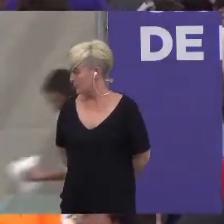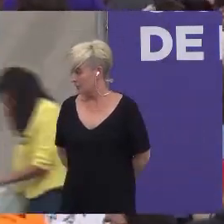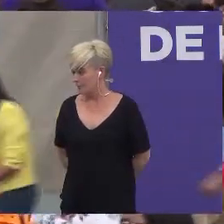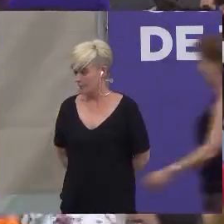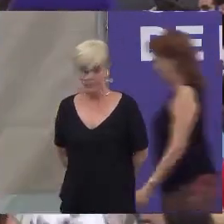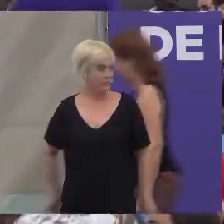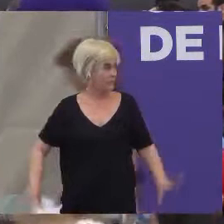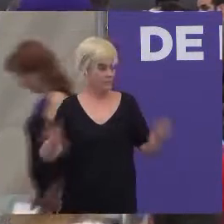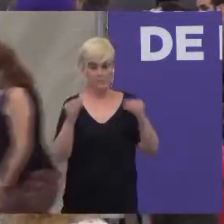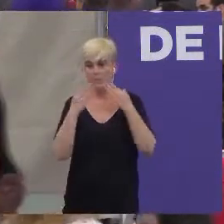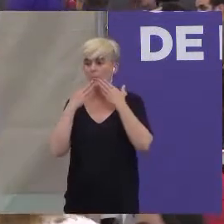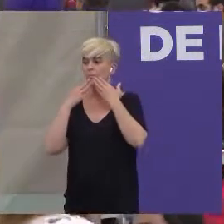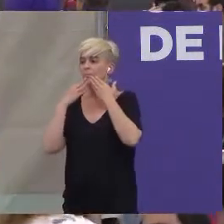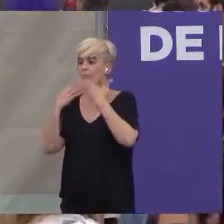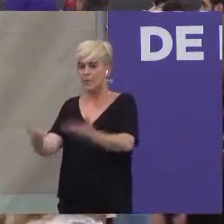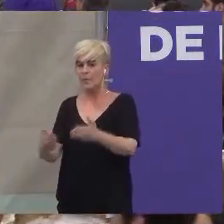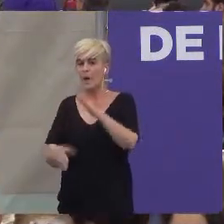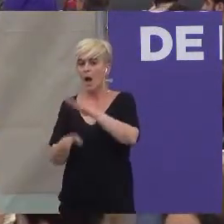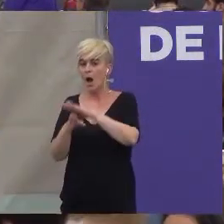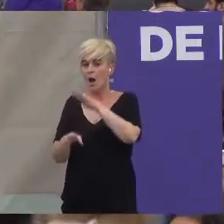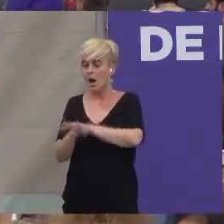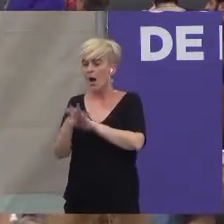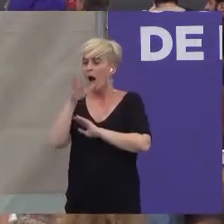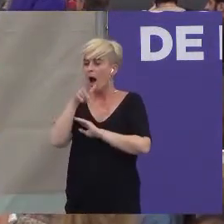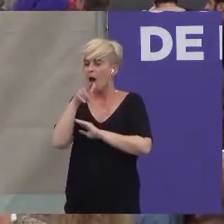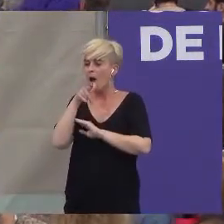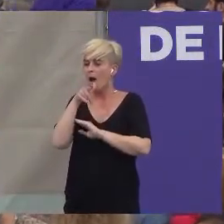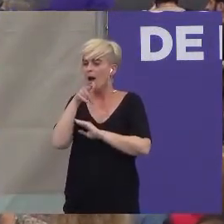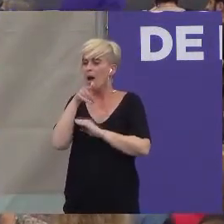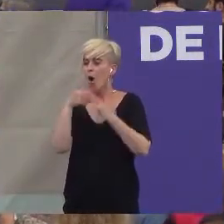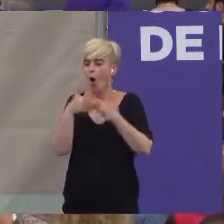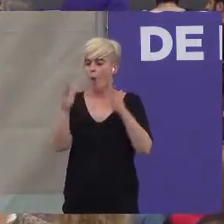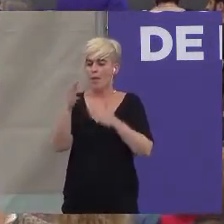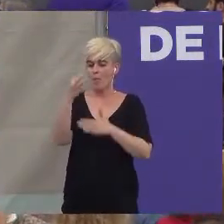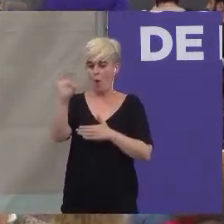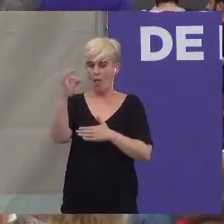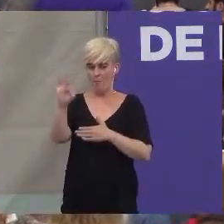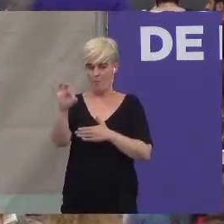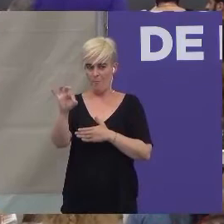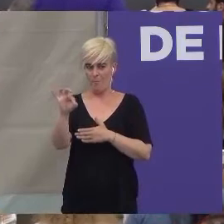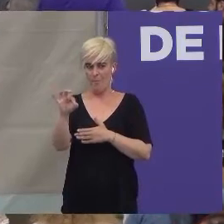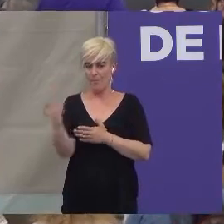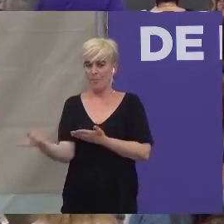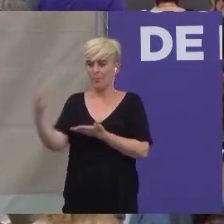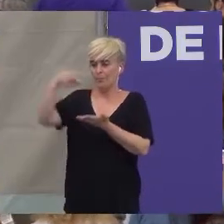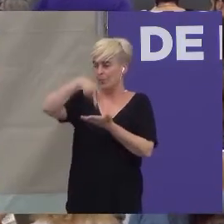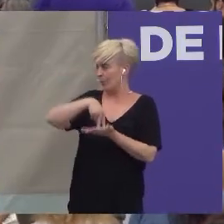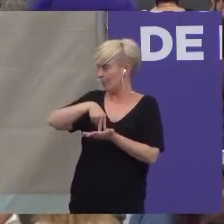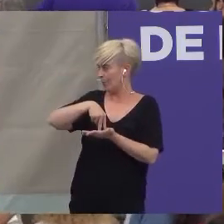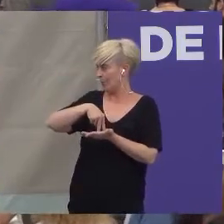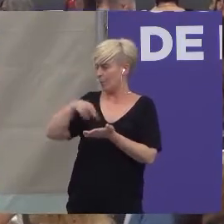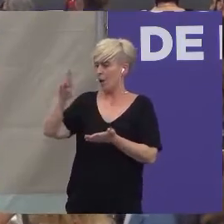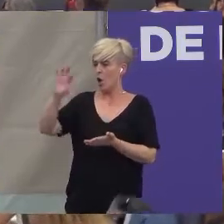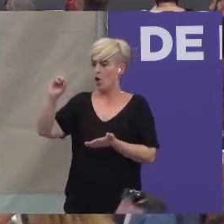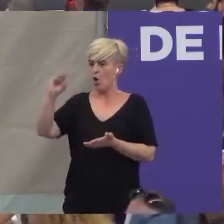Bueno, muchas gracias. A continuación van a hablar Obrim Podem. Subirán como ponentes